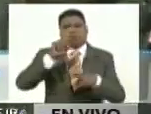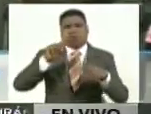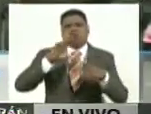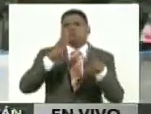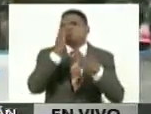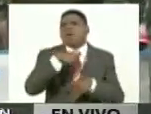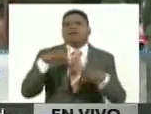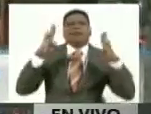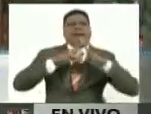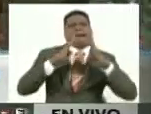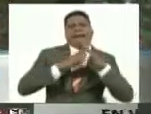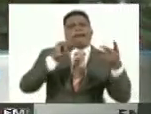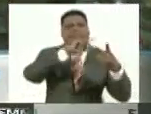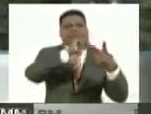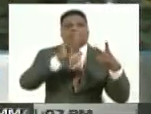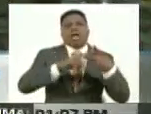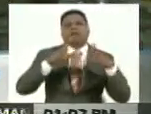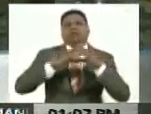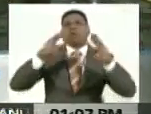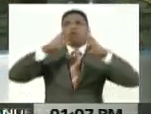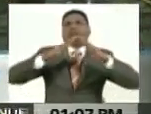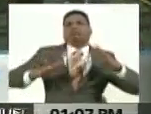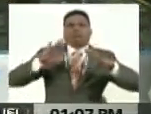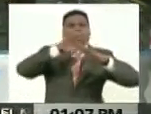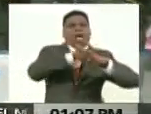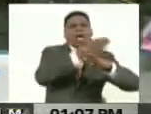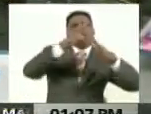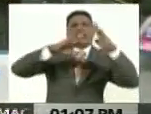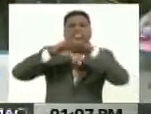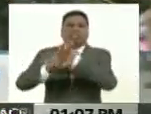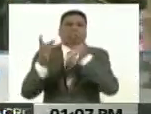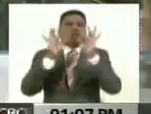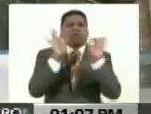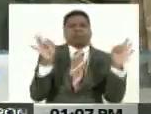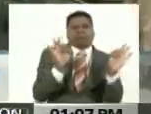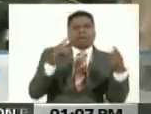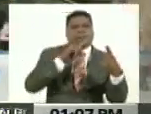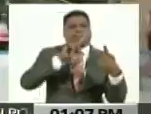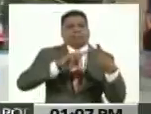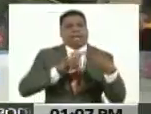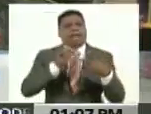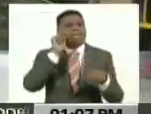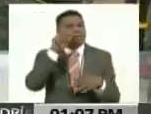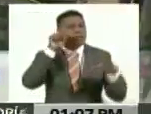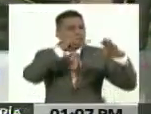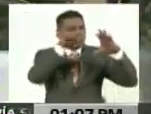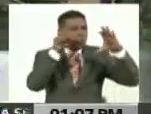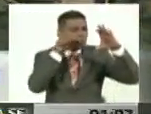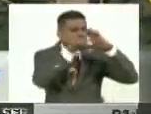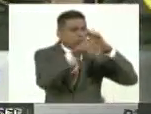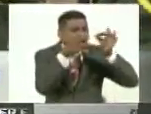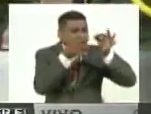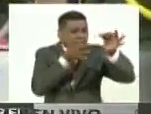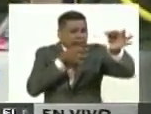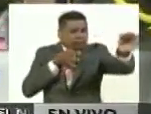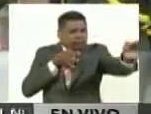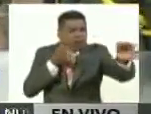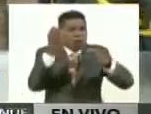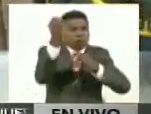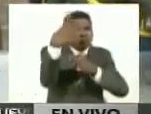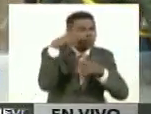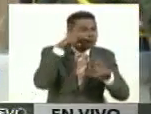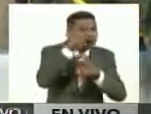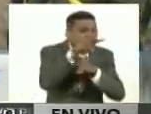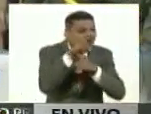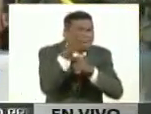sin techo, todos aquellos. En la revolución bolivariana vieron un túnel, una luz al final de ese túnel que hoy